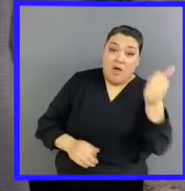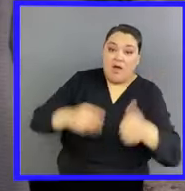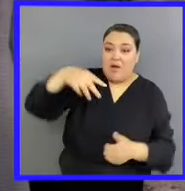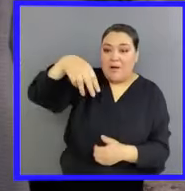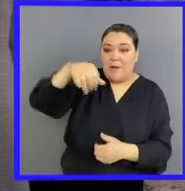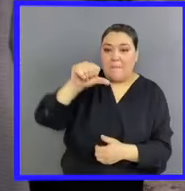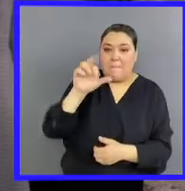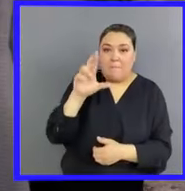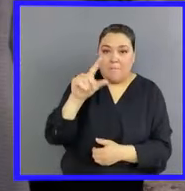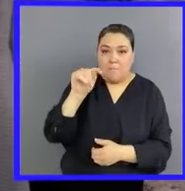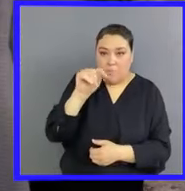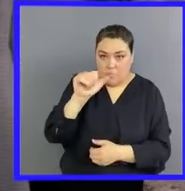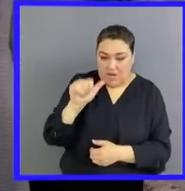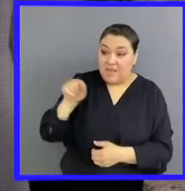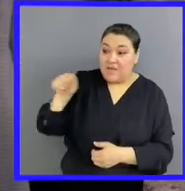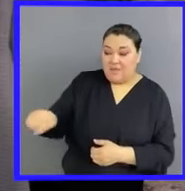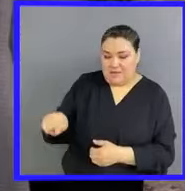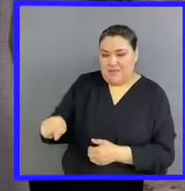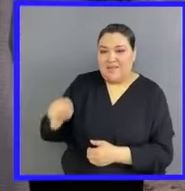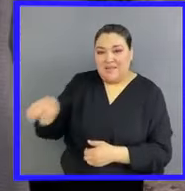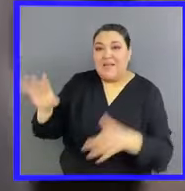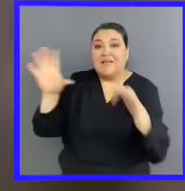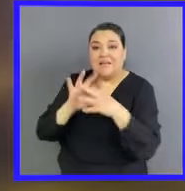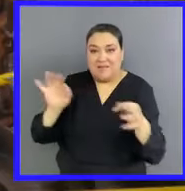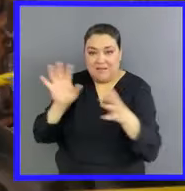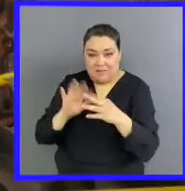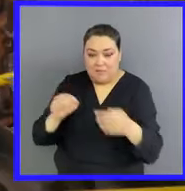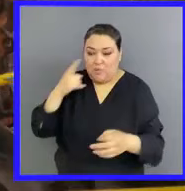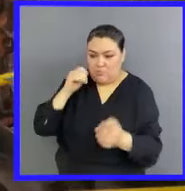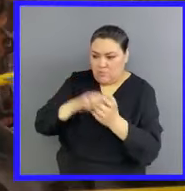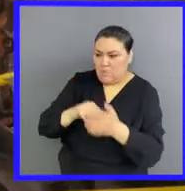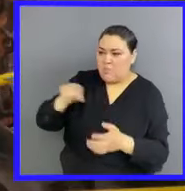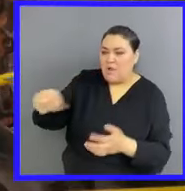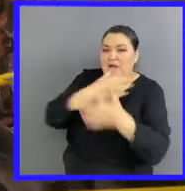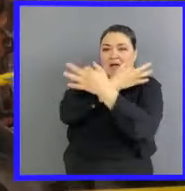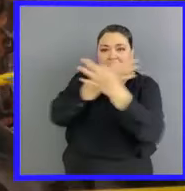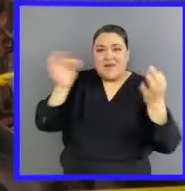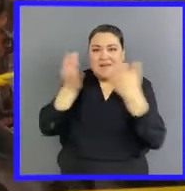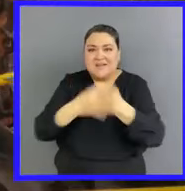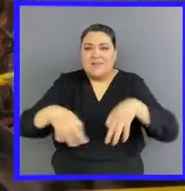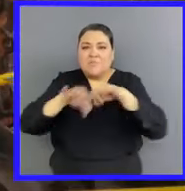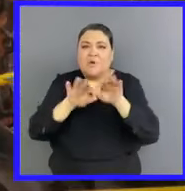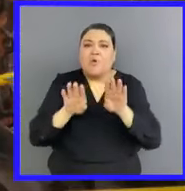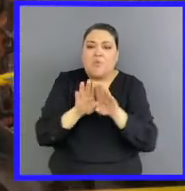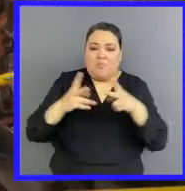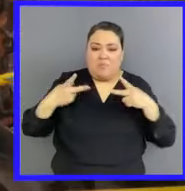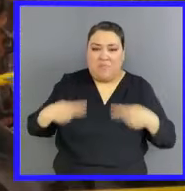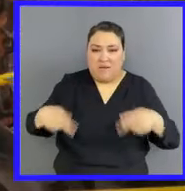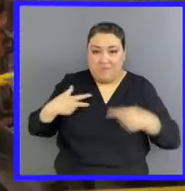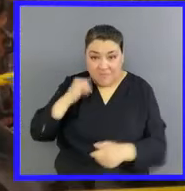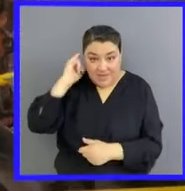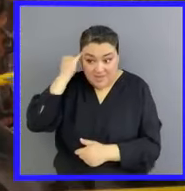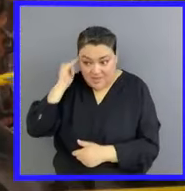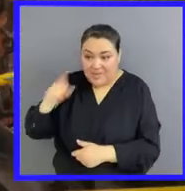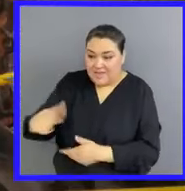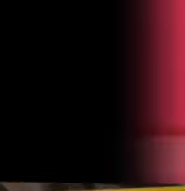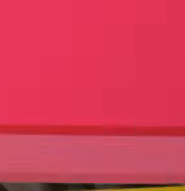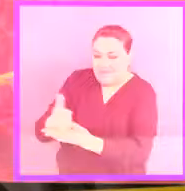de Doria, expresó lo siguiente acerca de este anuncio relevante para las comunidades indígenas hidalguenses.